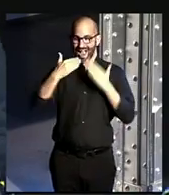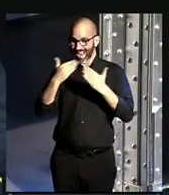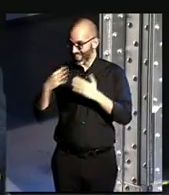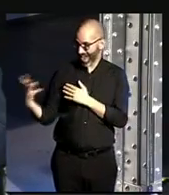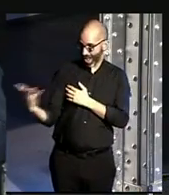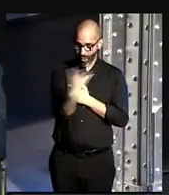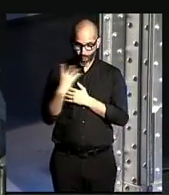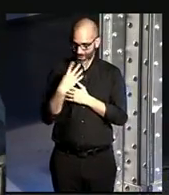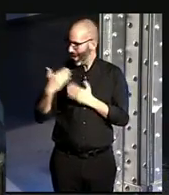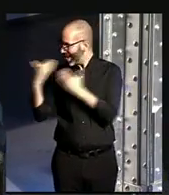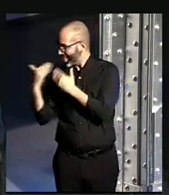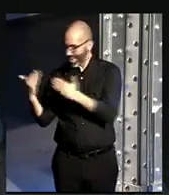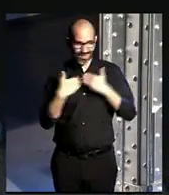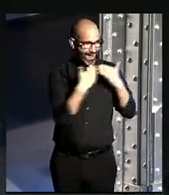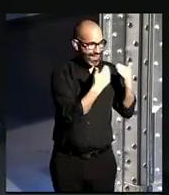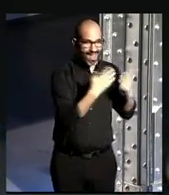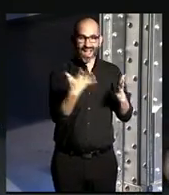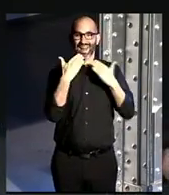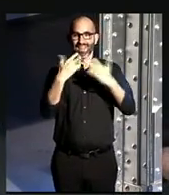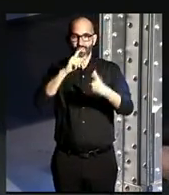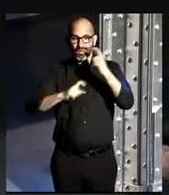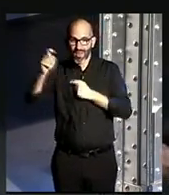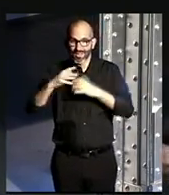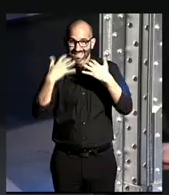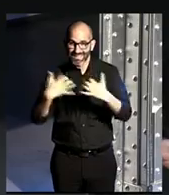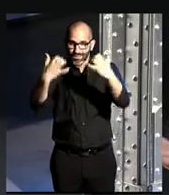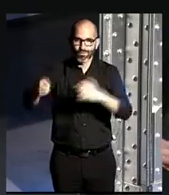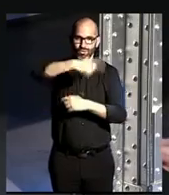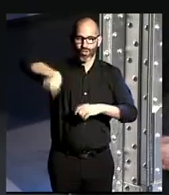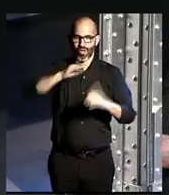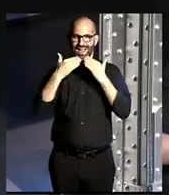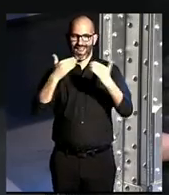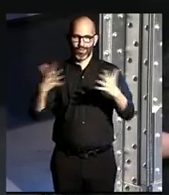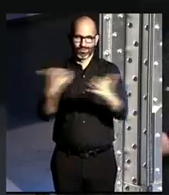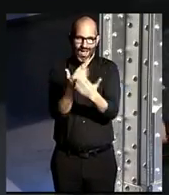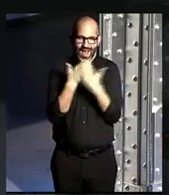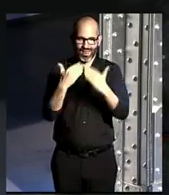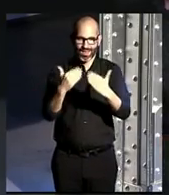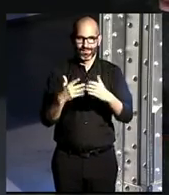por estar aquí, gracias a Fundación Telefónica por acogernos y al público por estar con nosotros. Gracias Hasta a ti. pronto.